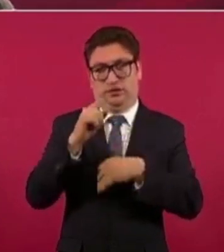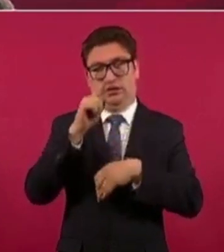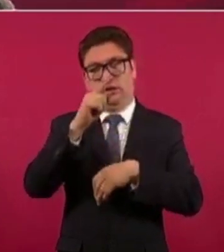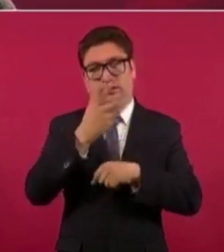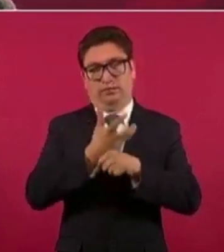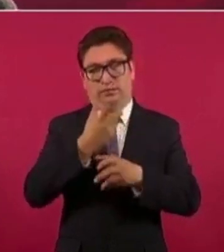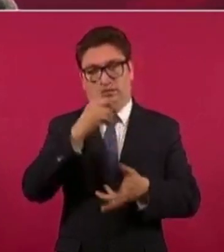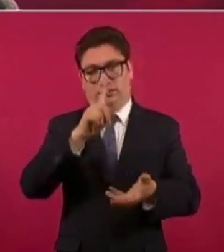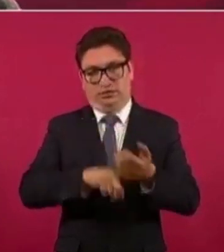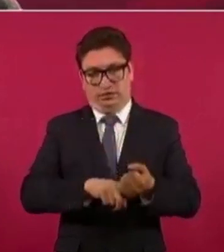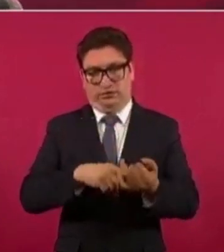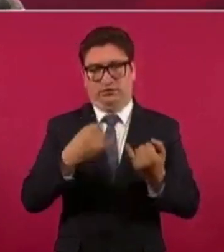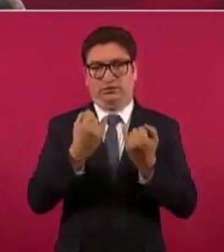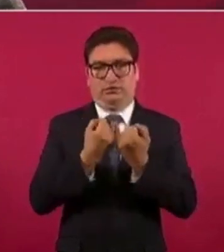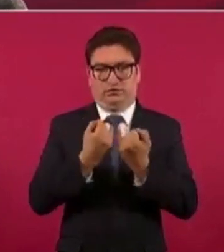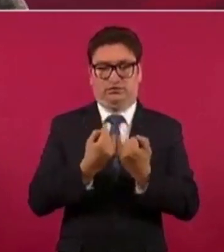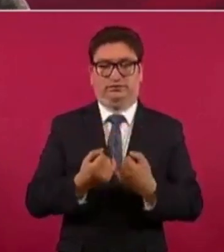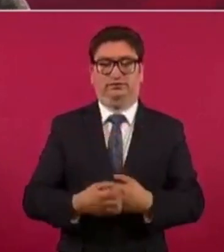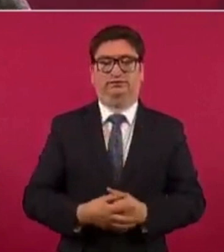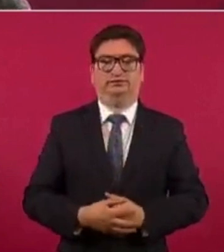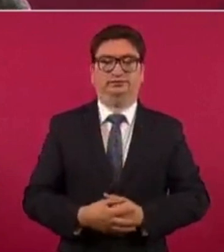Unidos.